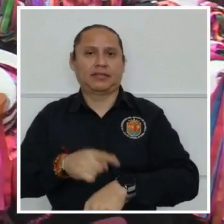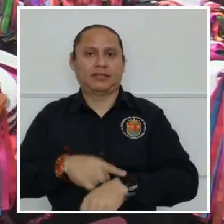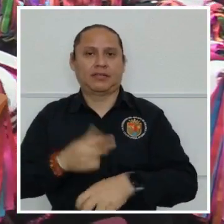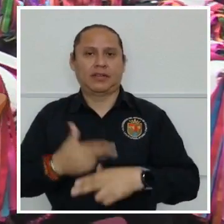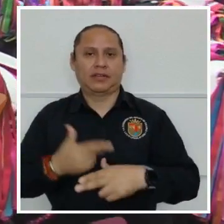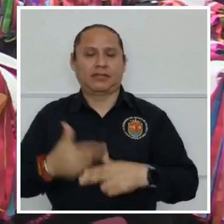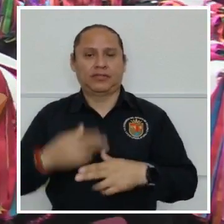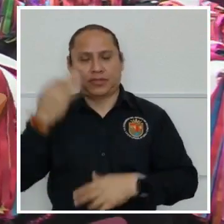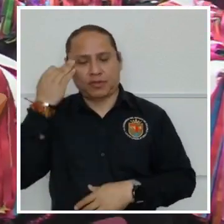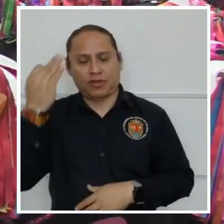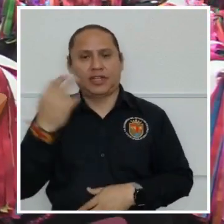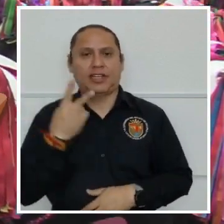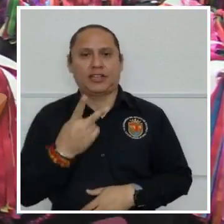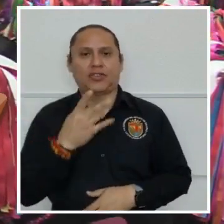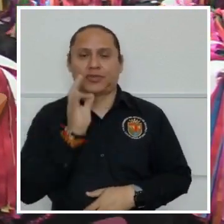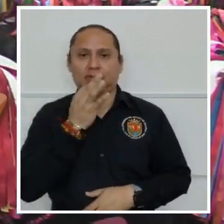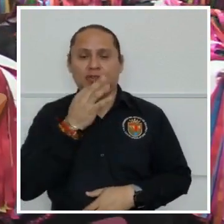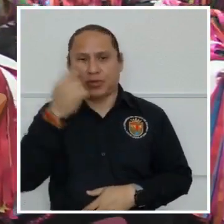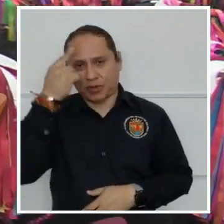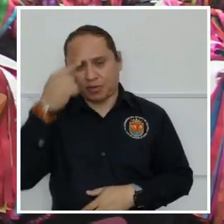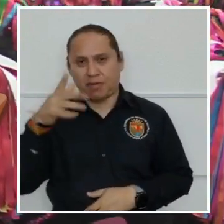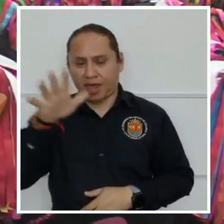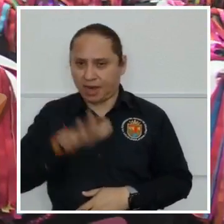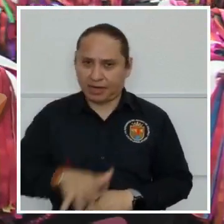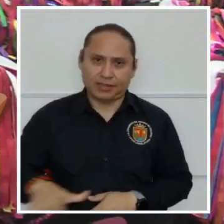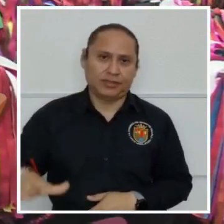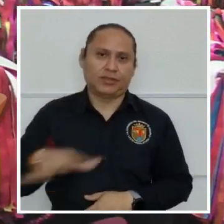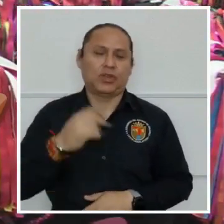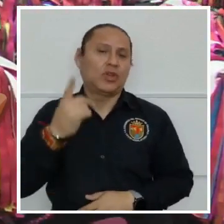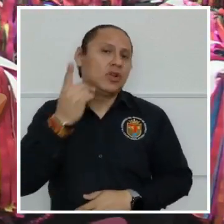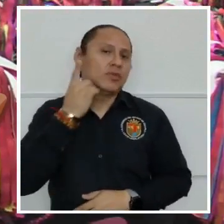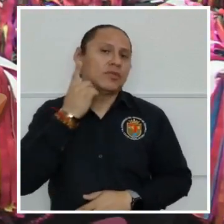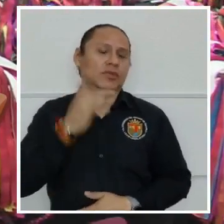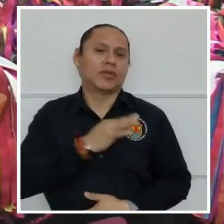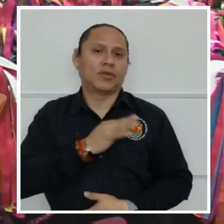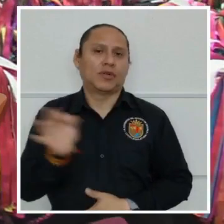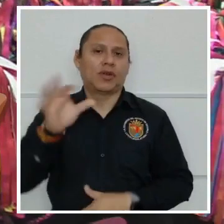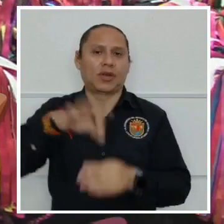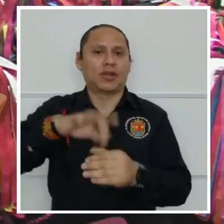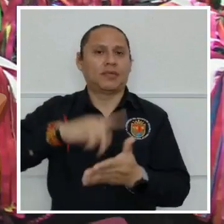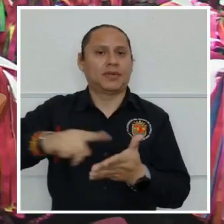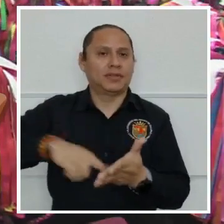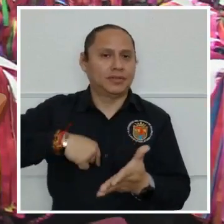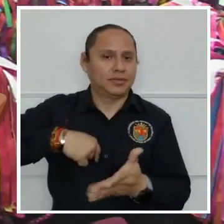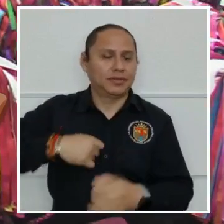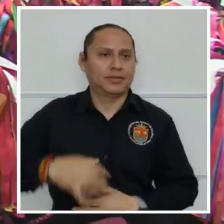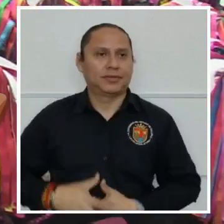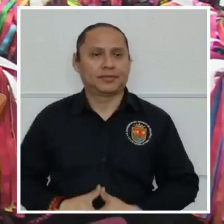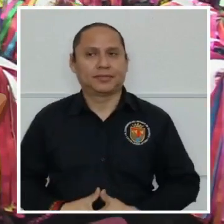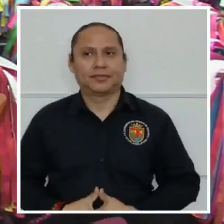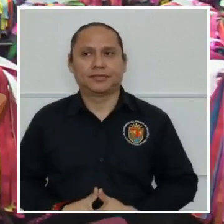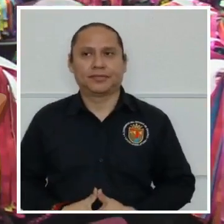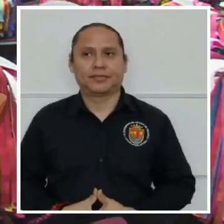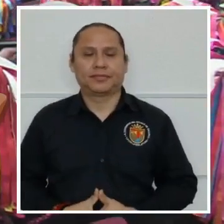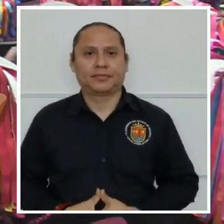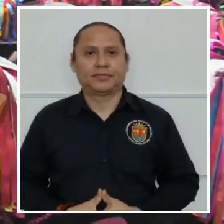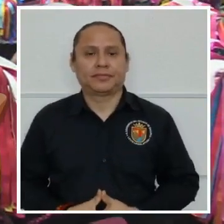sistema electrónico hasta por un tiempo máximo de 2 minutos para que las diputadas y los diputados emitan su voto.